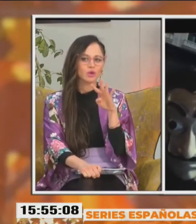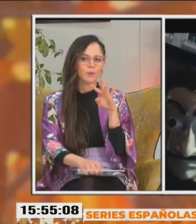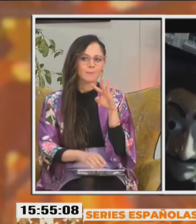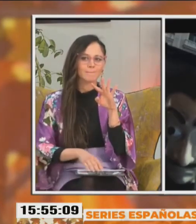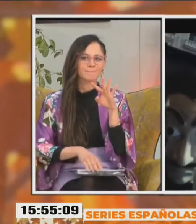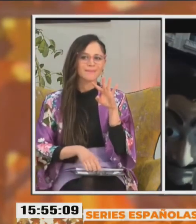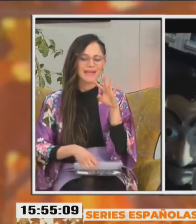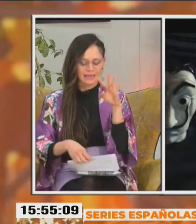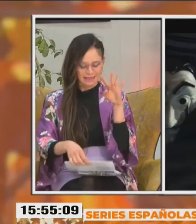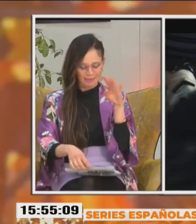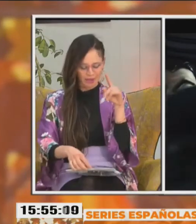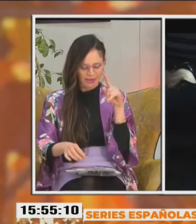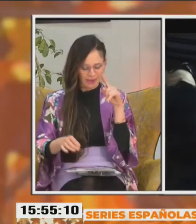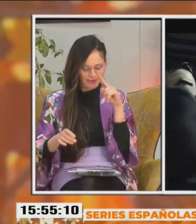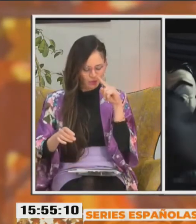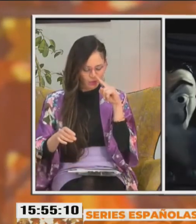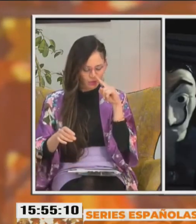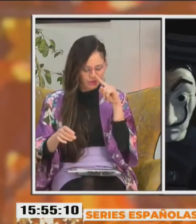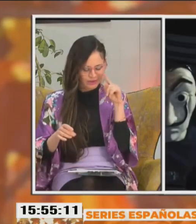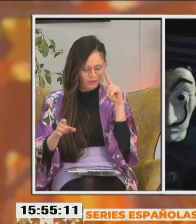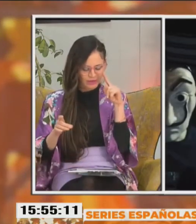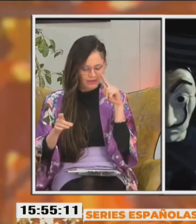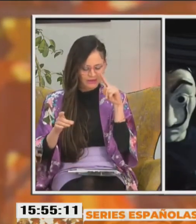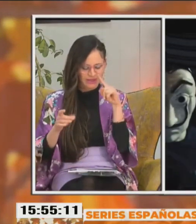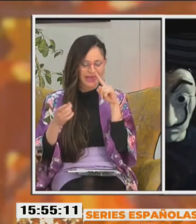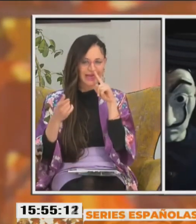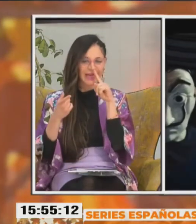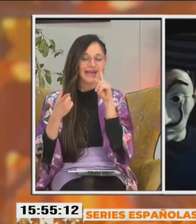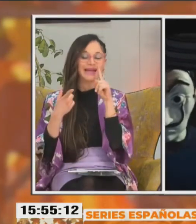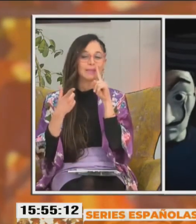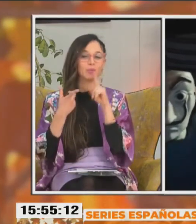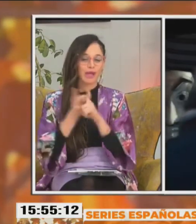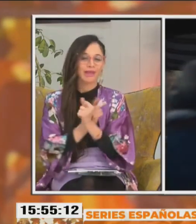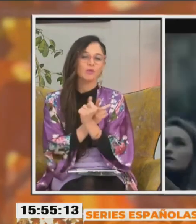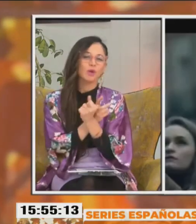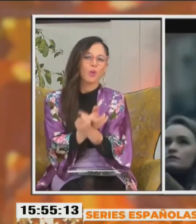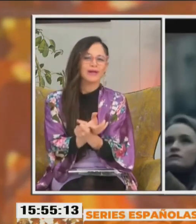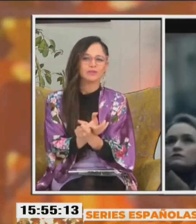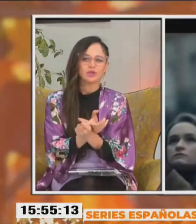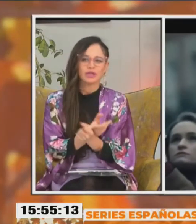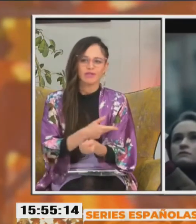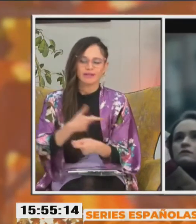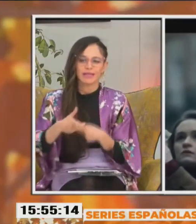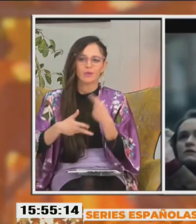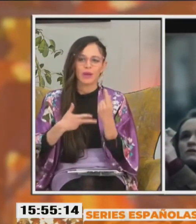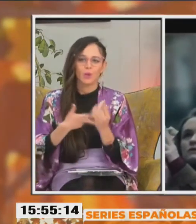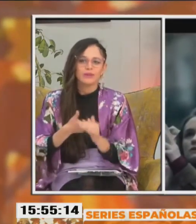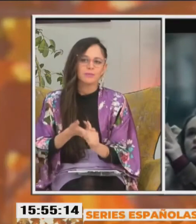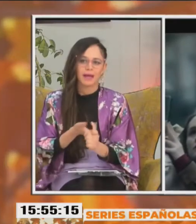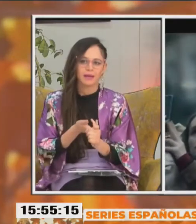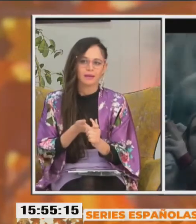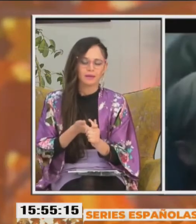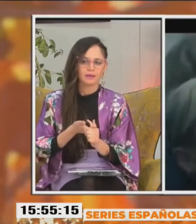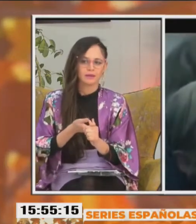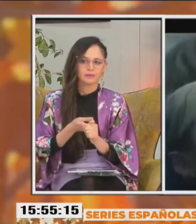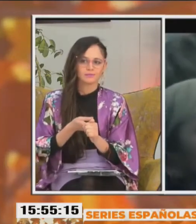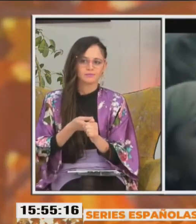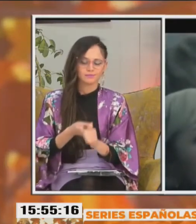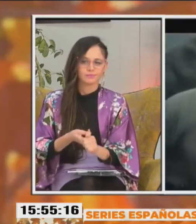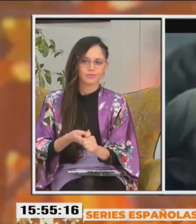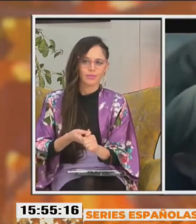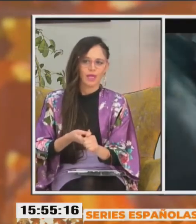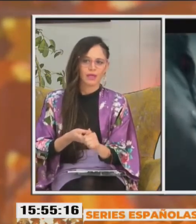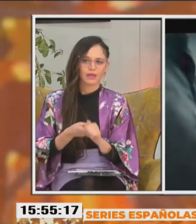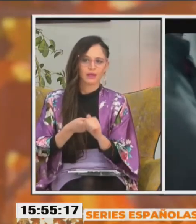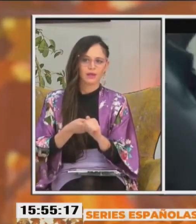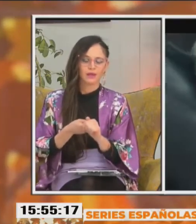¿no? Estamos en el capítulo, creo que, o sea, en la temporada número 4 y faltaría una última. Bueno,